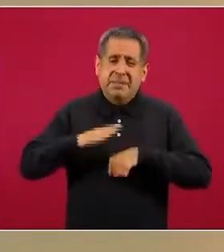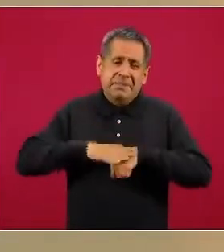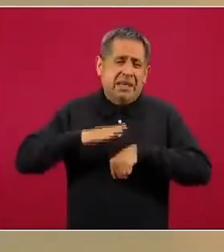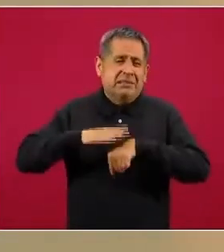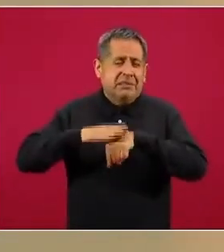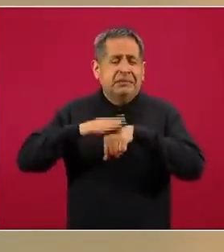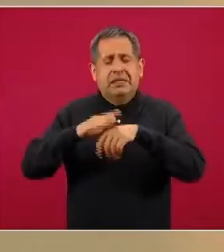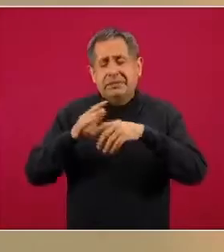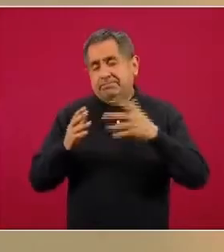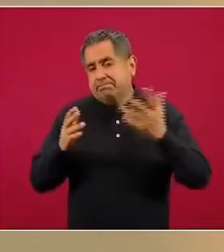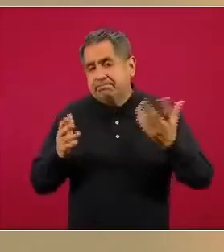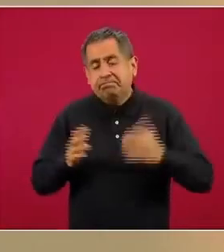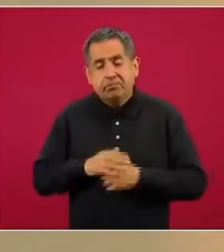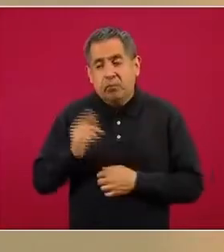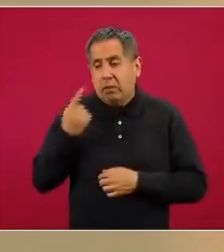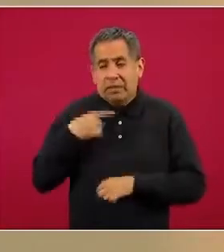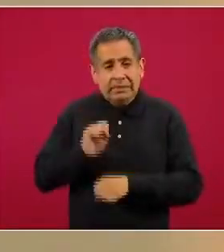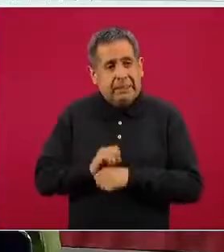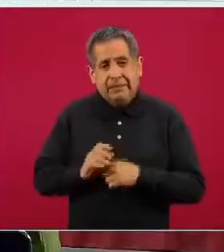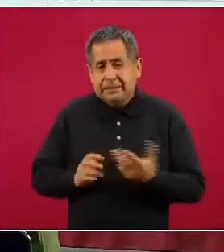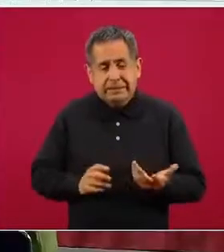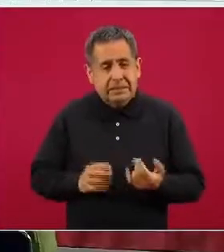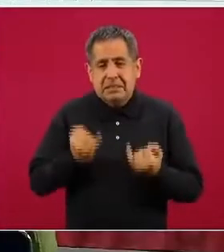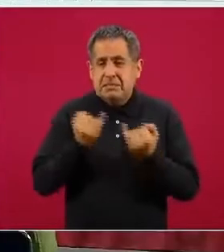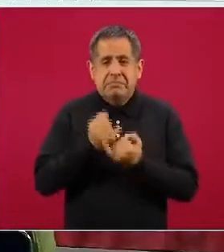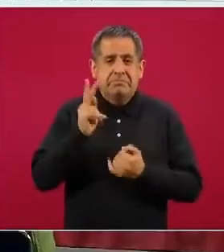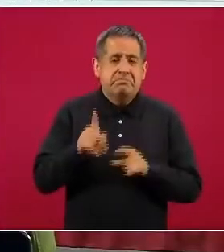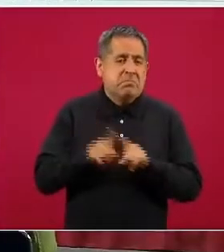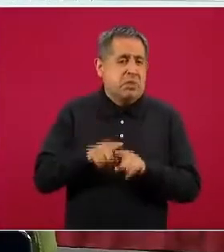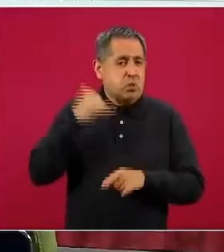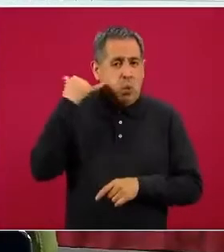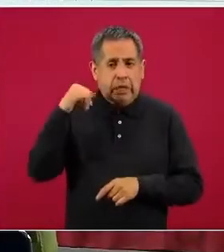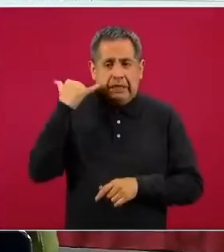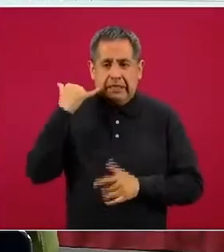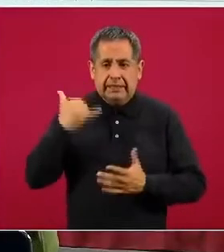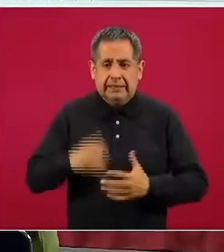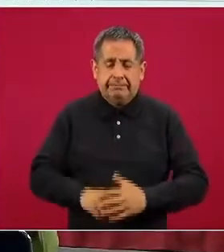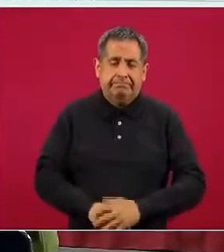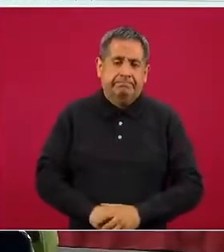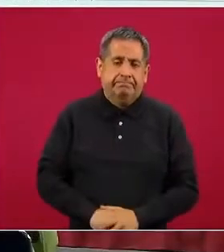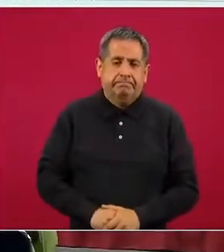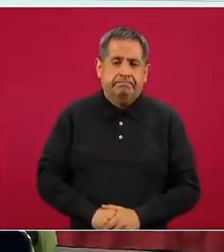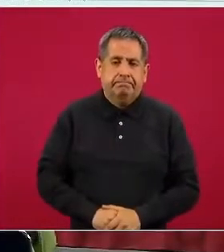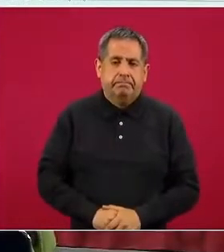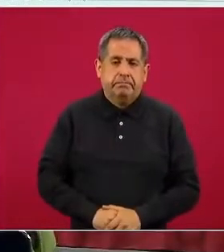últimas semanas, al igual que el estado de Yucatán. La siguiente, por favor.